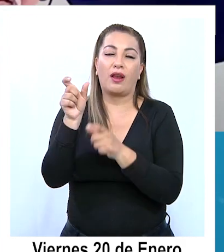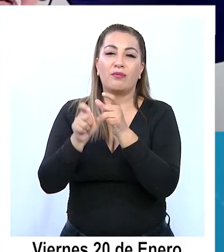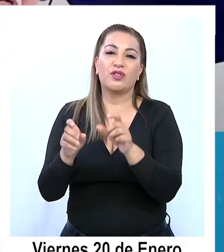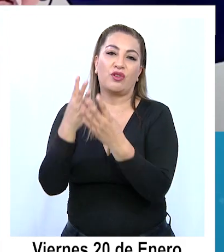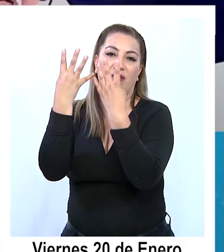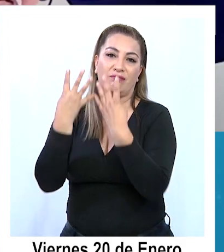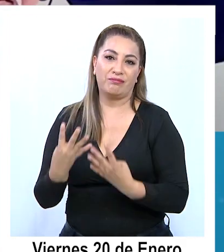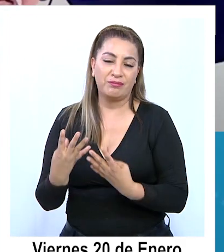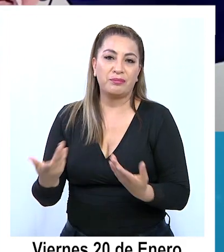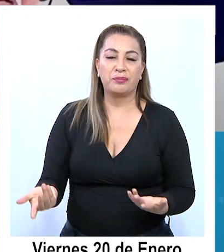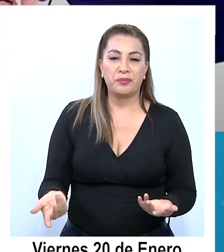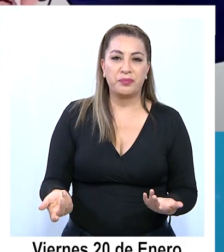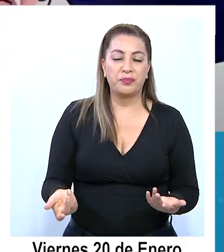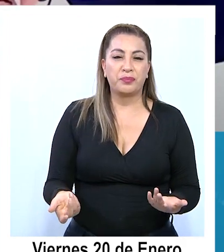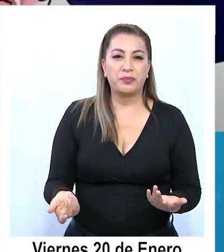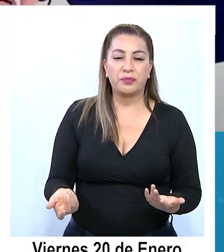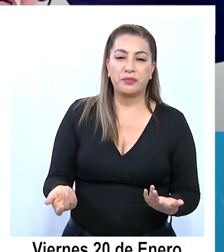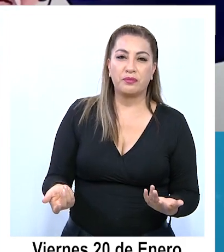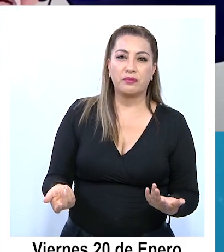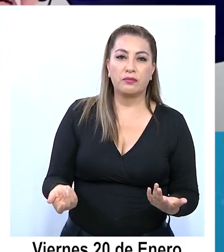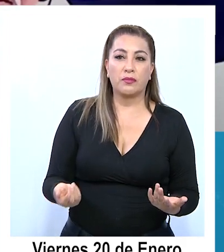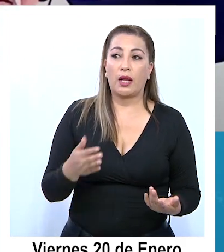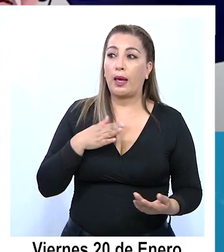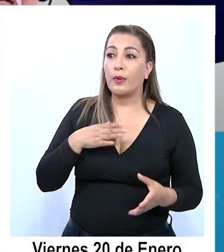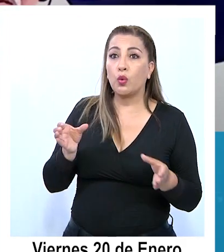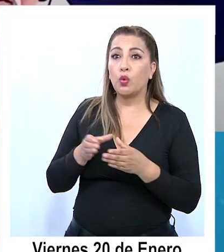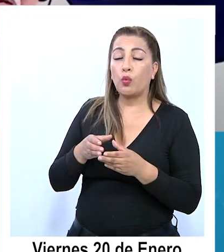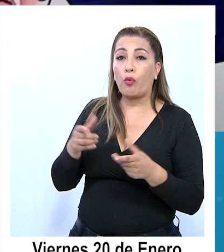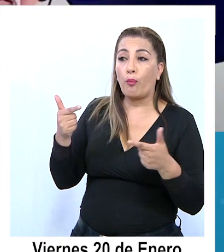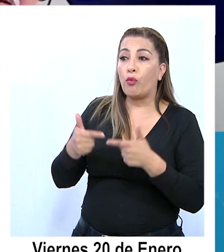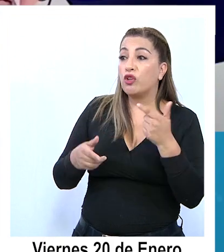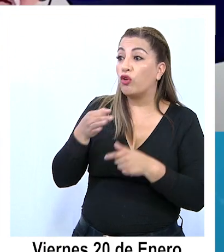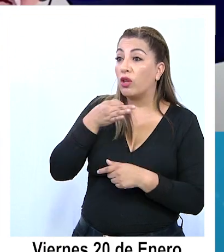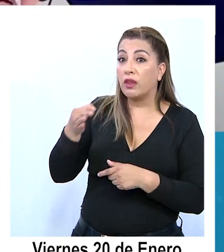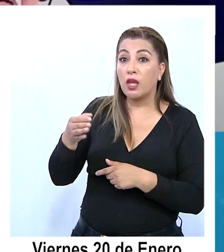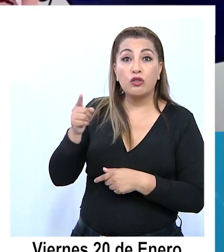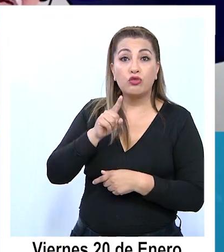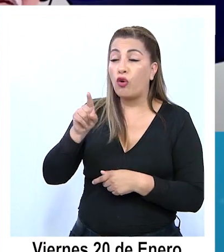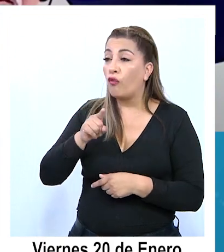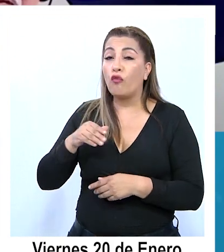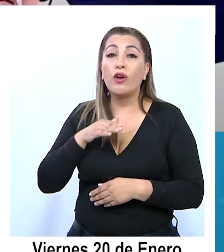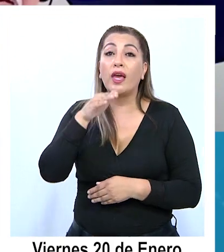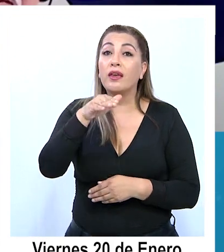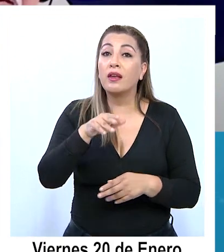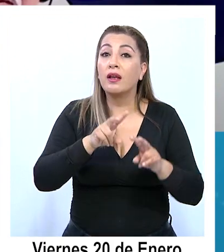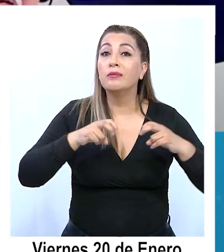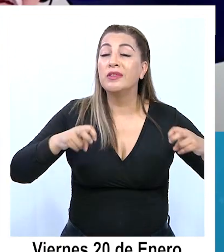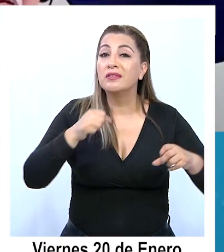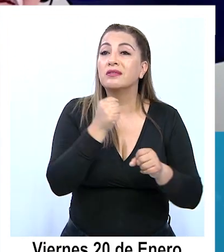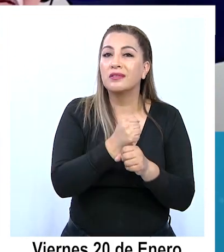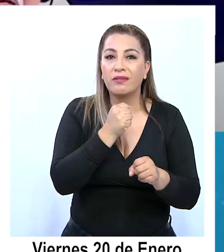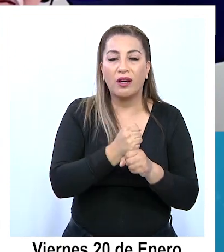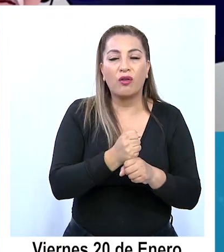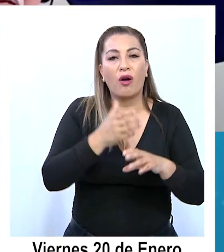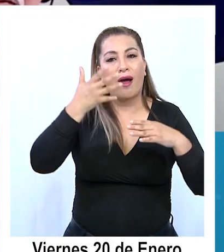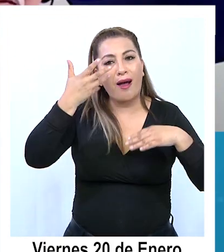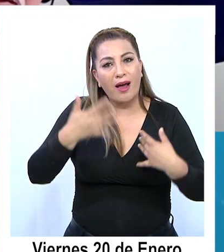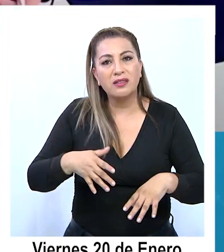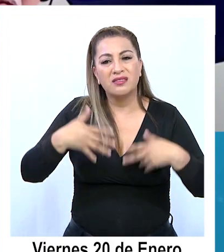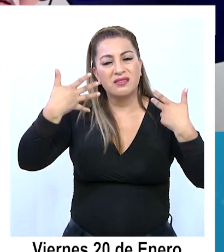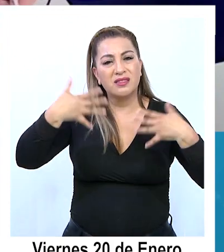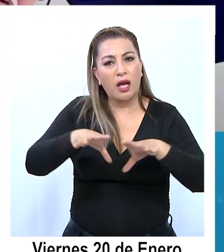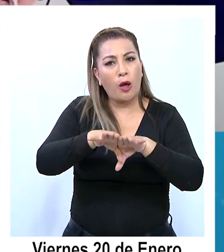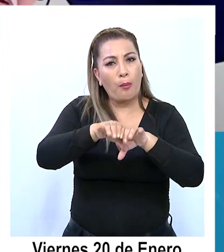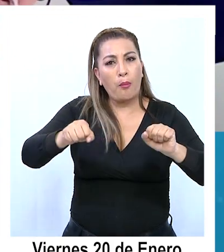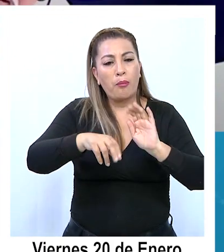piden subirnos de nuevo, yo le dije a mi partido, yo no me voy a subir de nuevo a esta mesa mientras no hayan medidas concretas